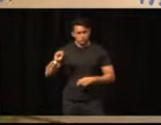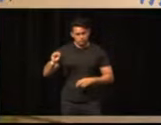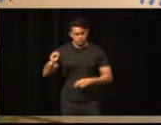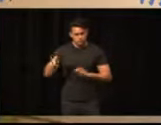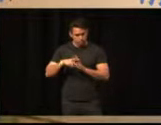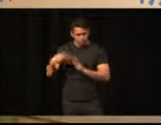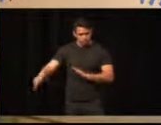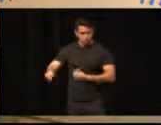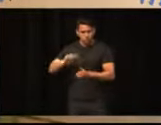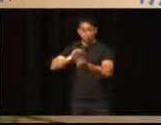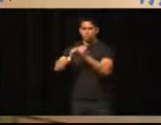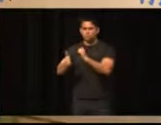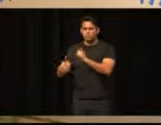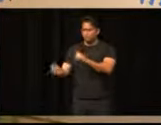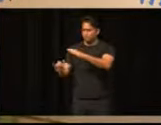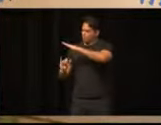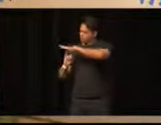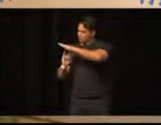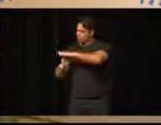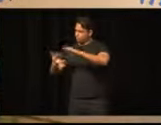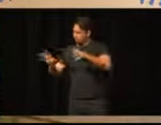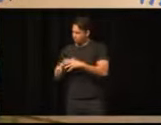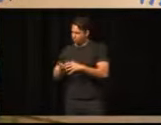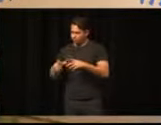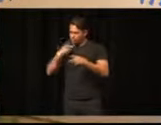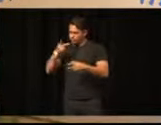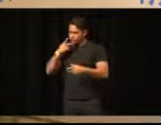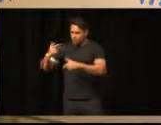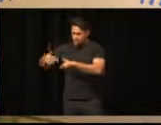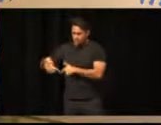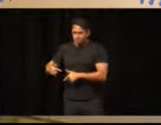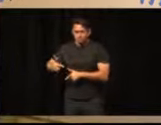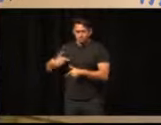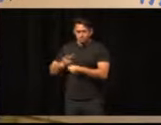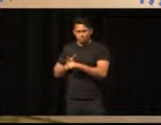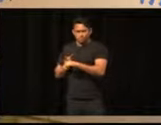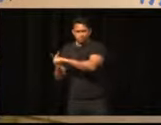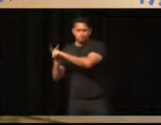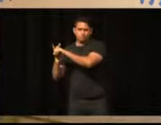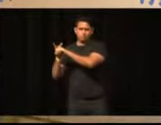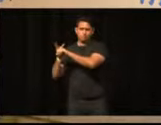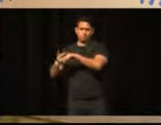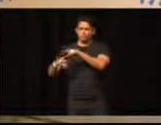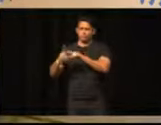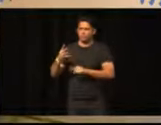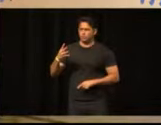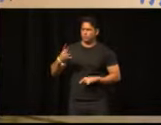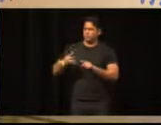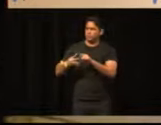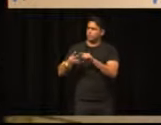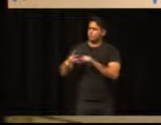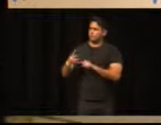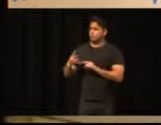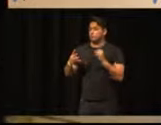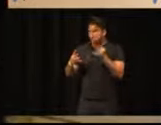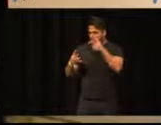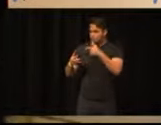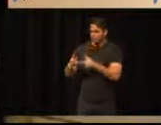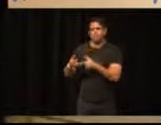del deporte, dentro de esta perspectiva que el Instituto Social se trabaja, procura cuatro